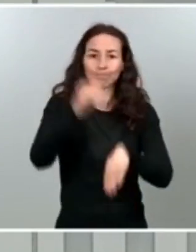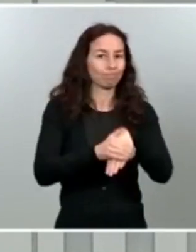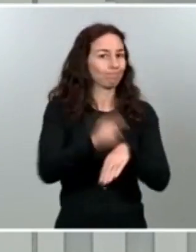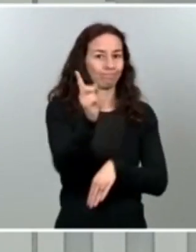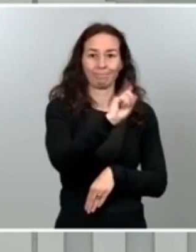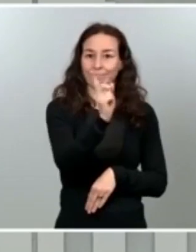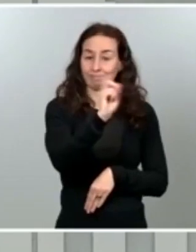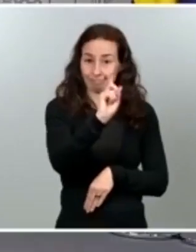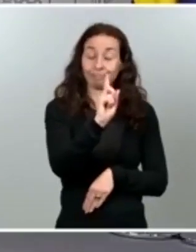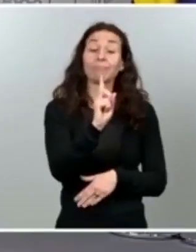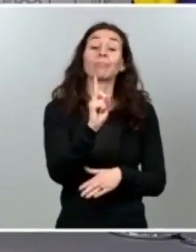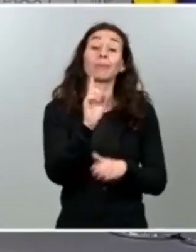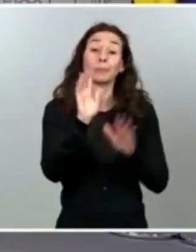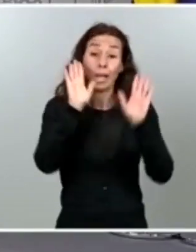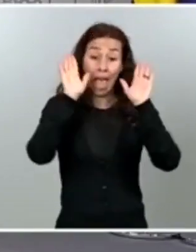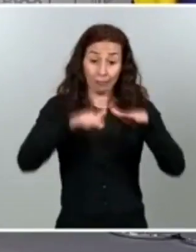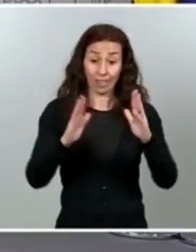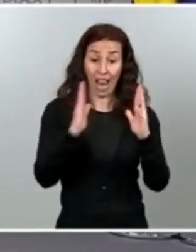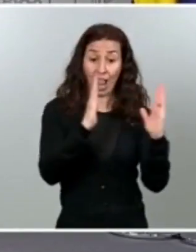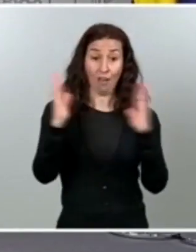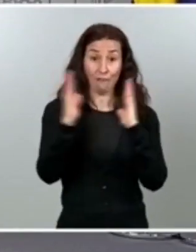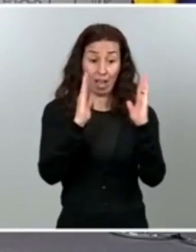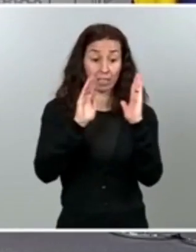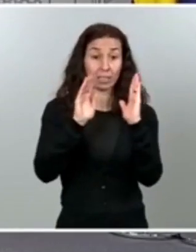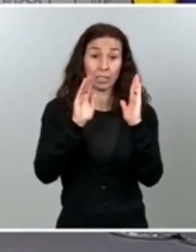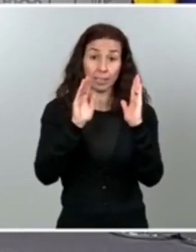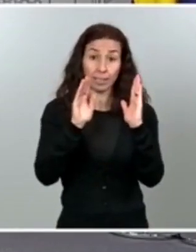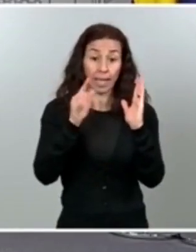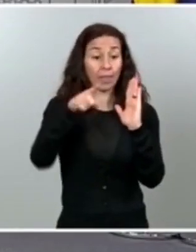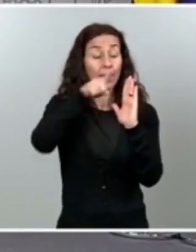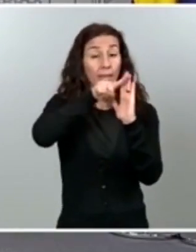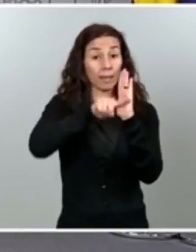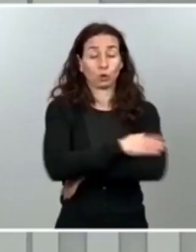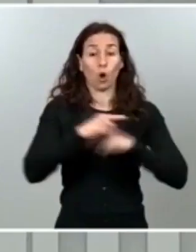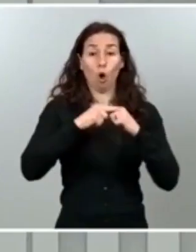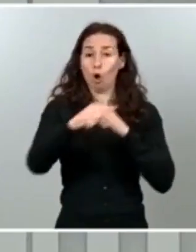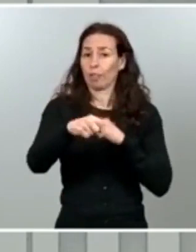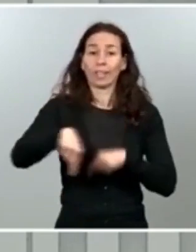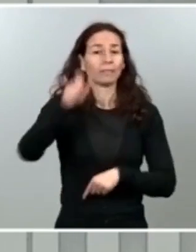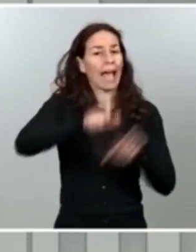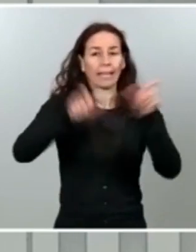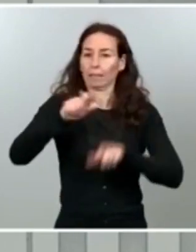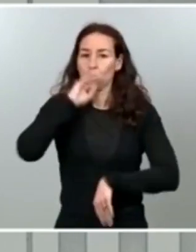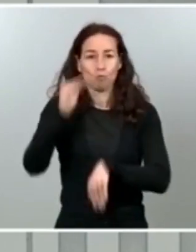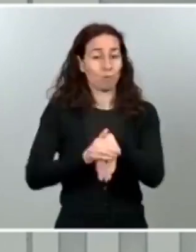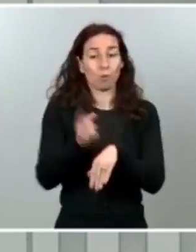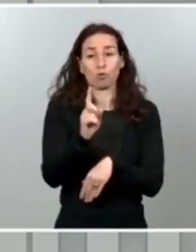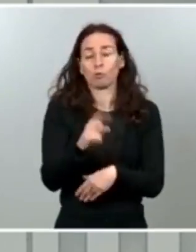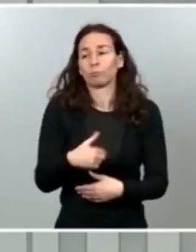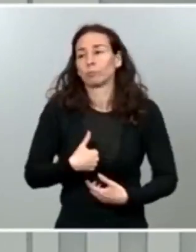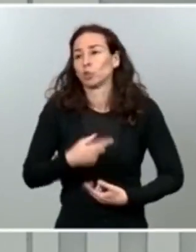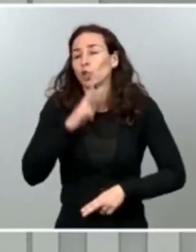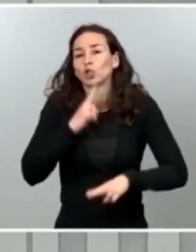esa fase de transición llegará más tarde o será mucho más lenta de lo que a todos nos gustaría no sé si llamar los incívicos son